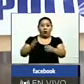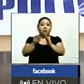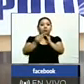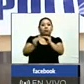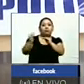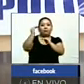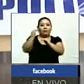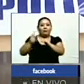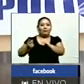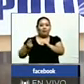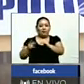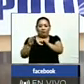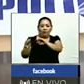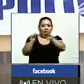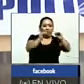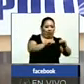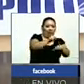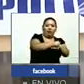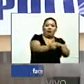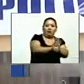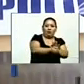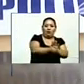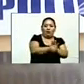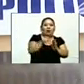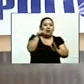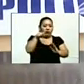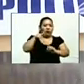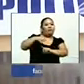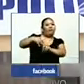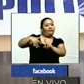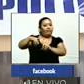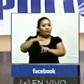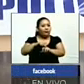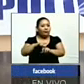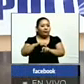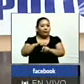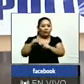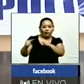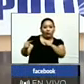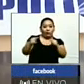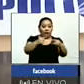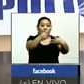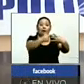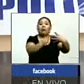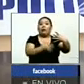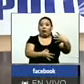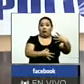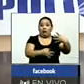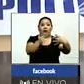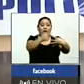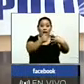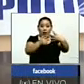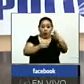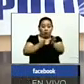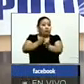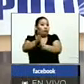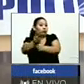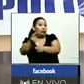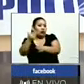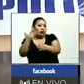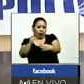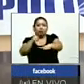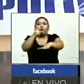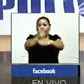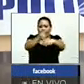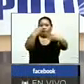lo trasladaron hacia la Asamblea Legislativa. Esta es una situación que riñe con la ley de la carrera policial, que ya tiene establecidos